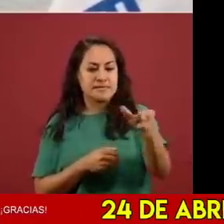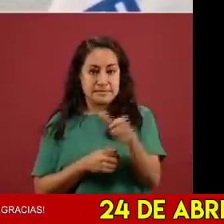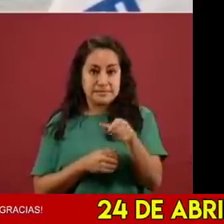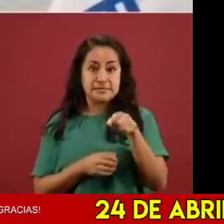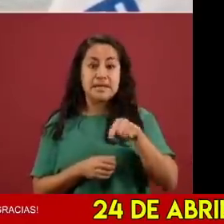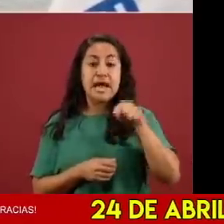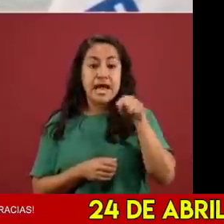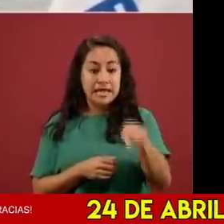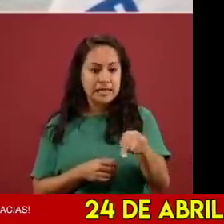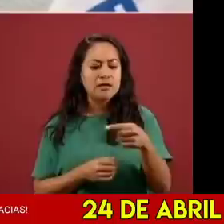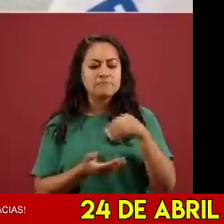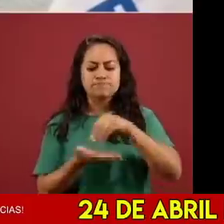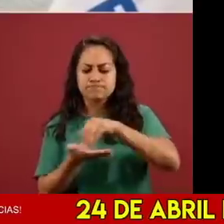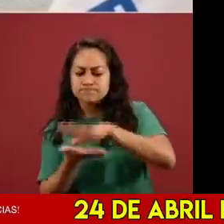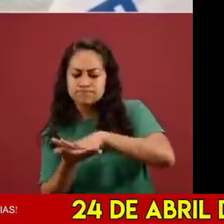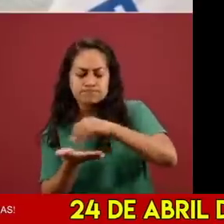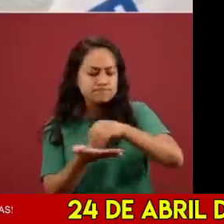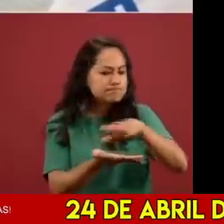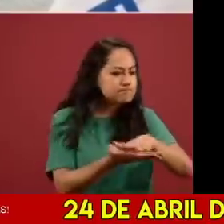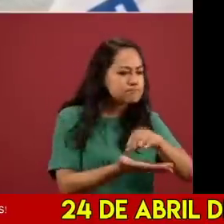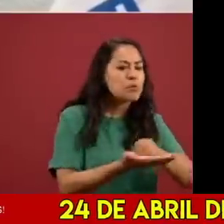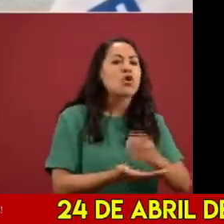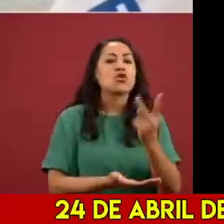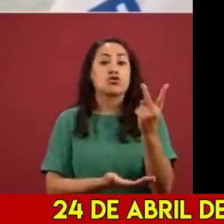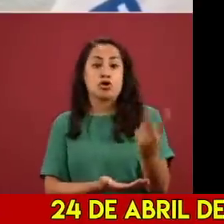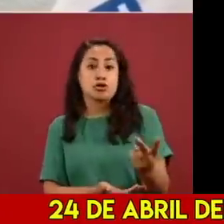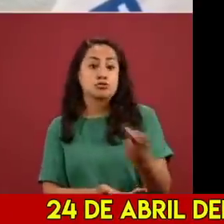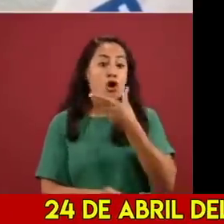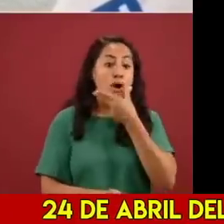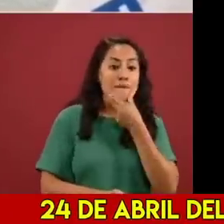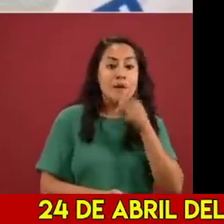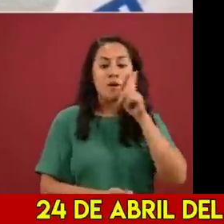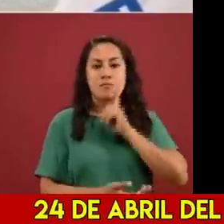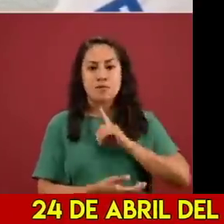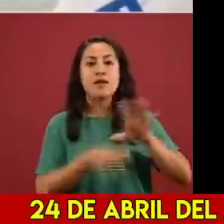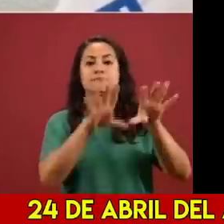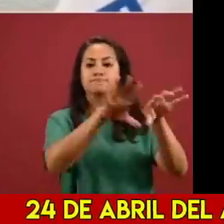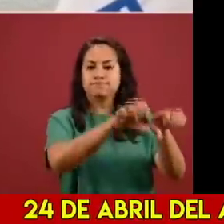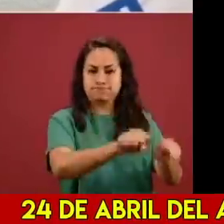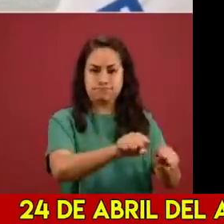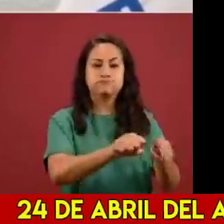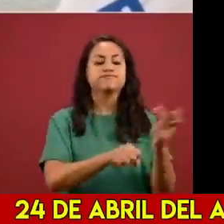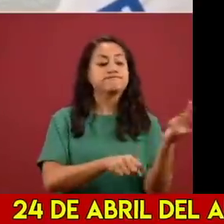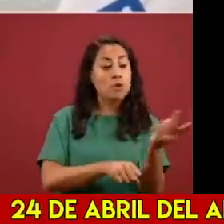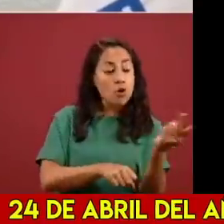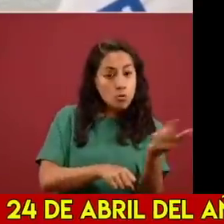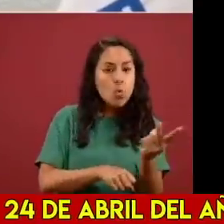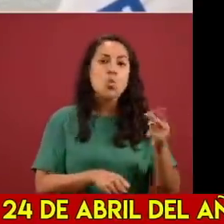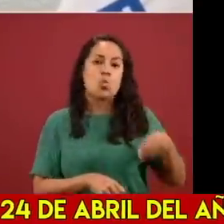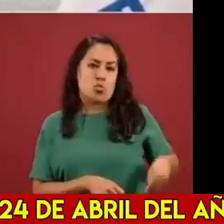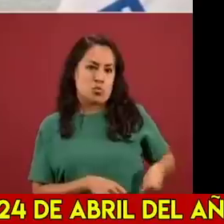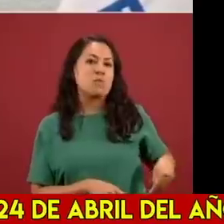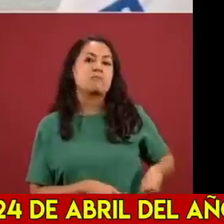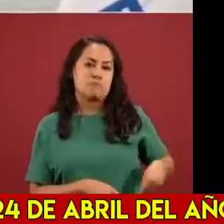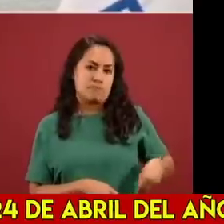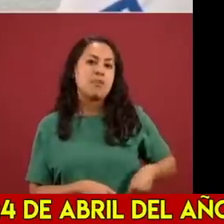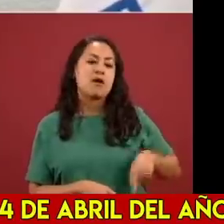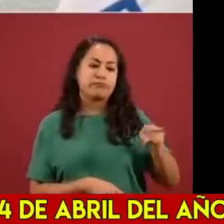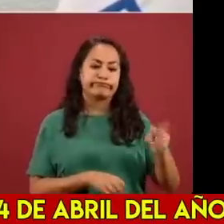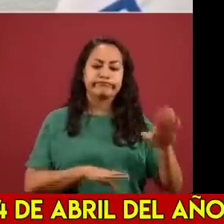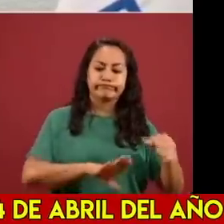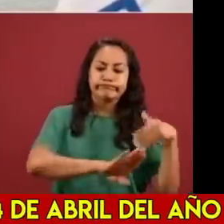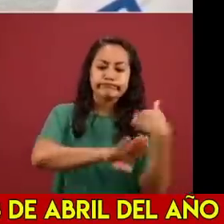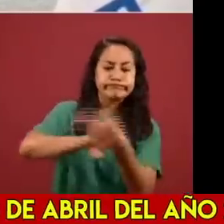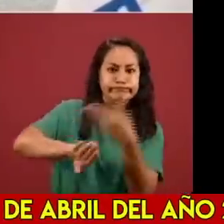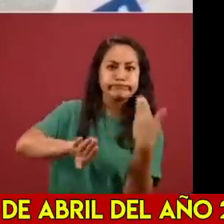aprehensión contra un hombre y una mujer por su probable responsabilidad en la comisión de los delitos de